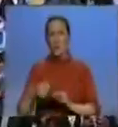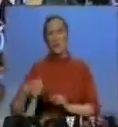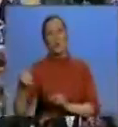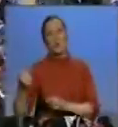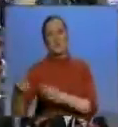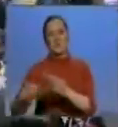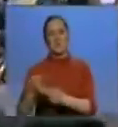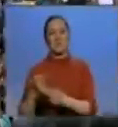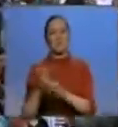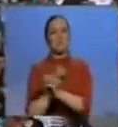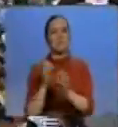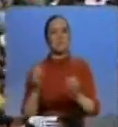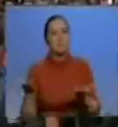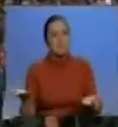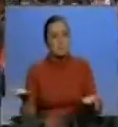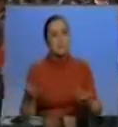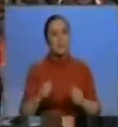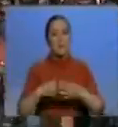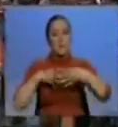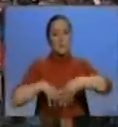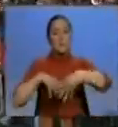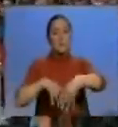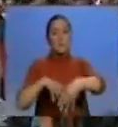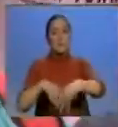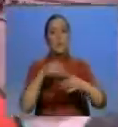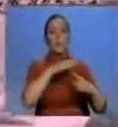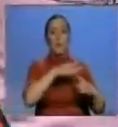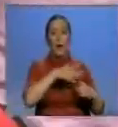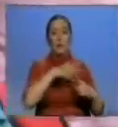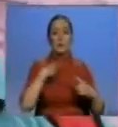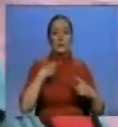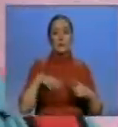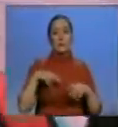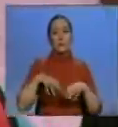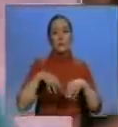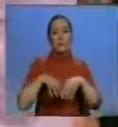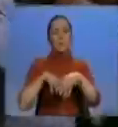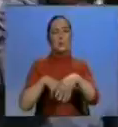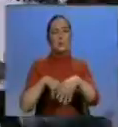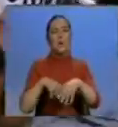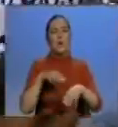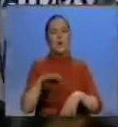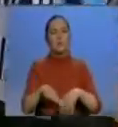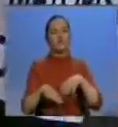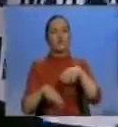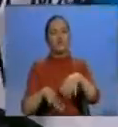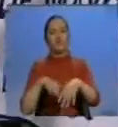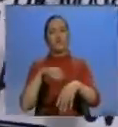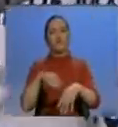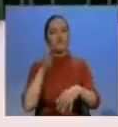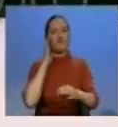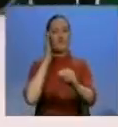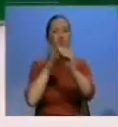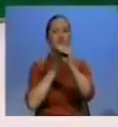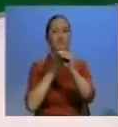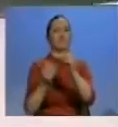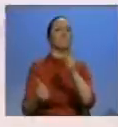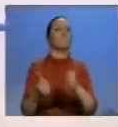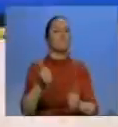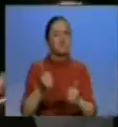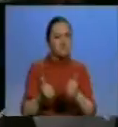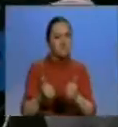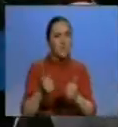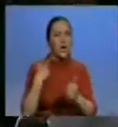la Magdalena en el sur de Quito hasta el municipio. Todos caminaron con un objetivo, hacer escuchar sus